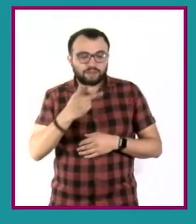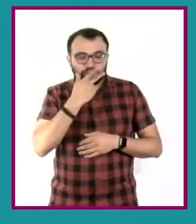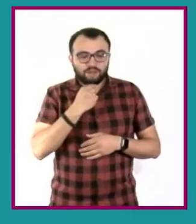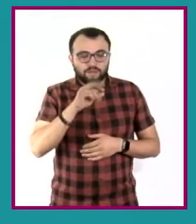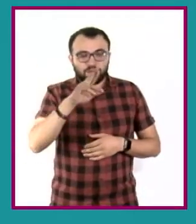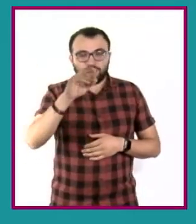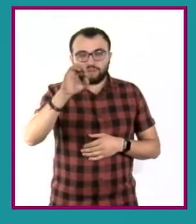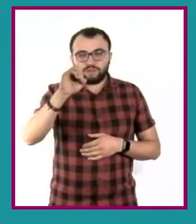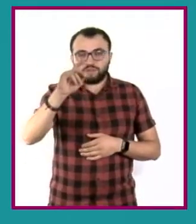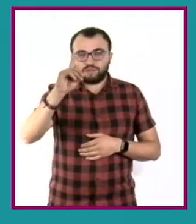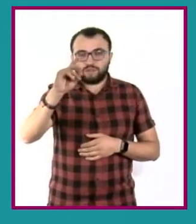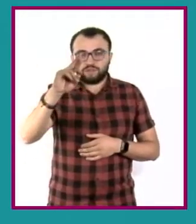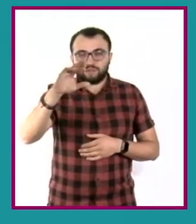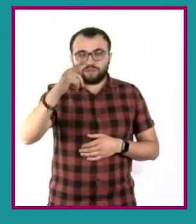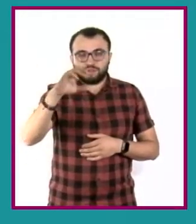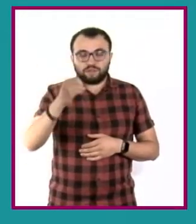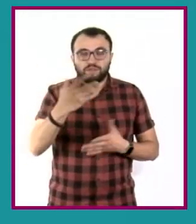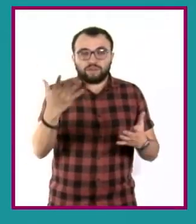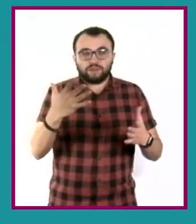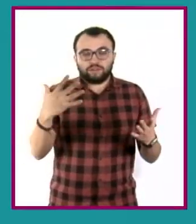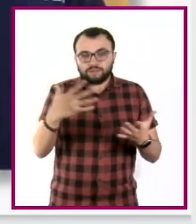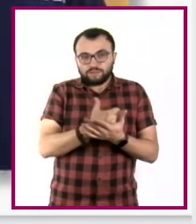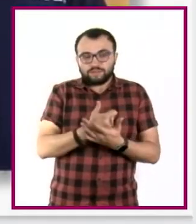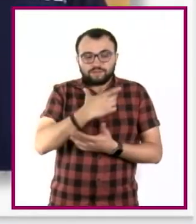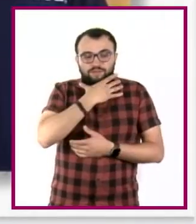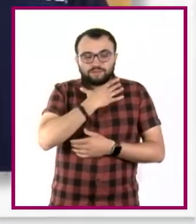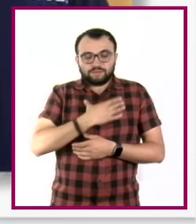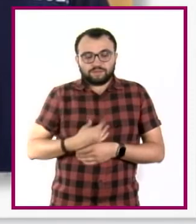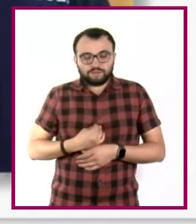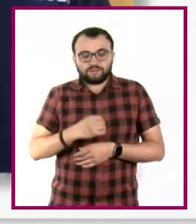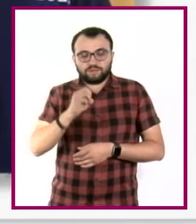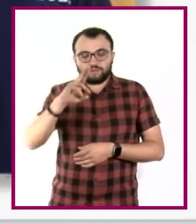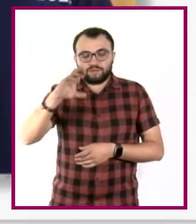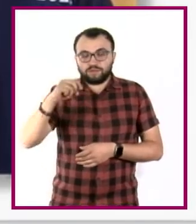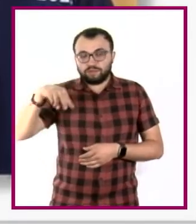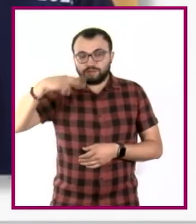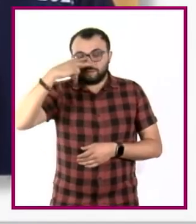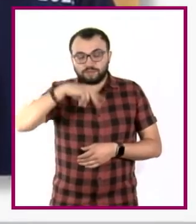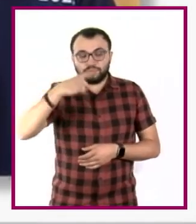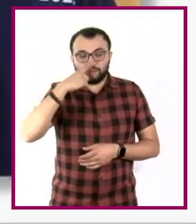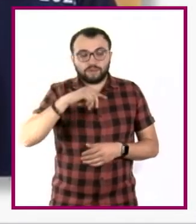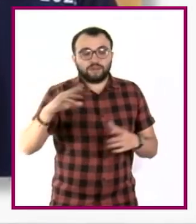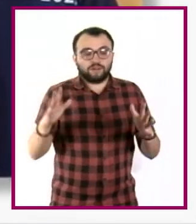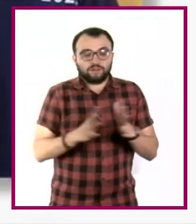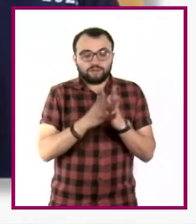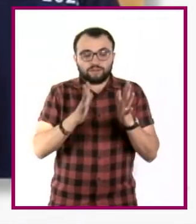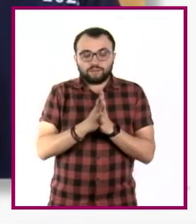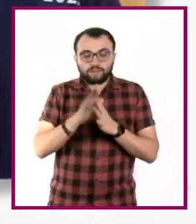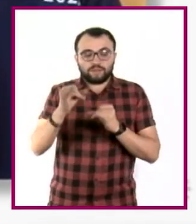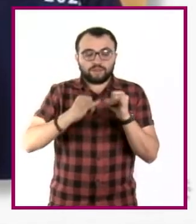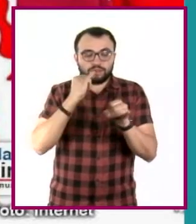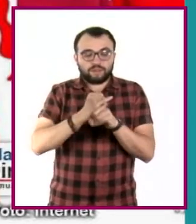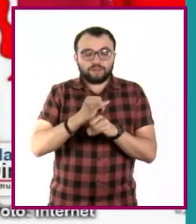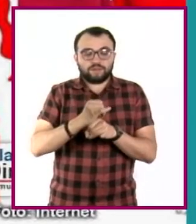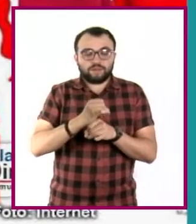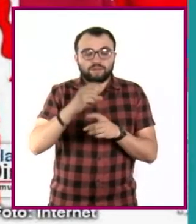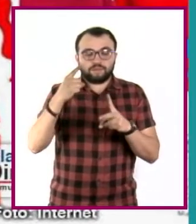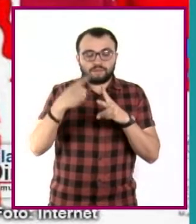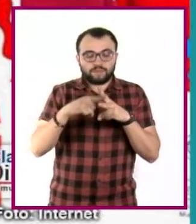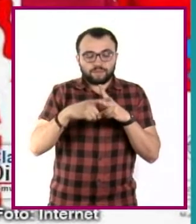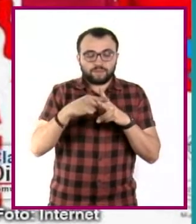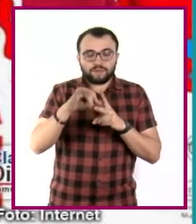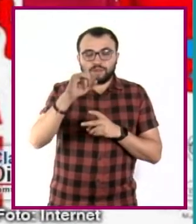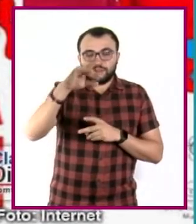Saldívar, de apenas 11 años, ganó una medalla de oro para México en la Competencia Internacional de Matemáticas Indonesia